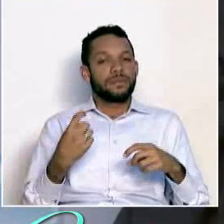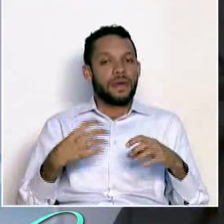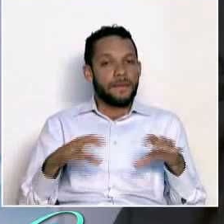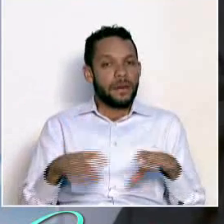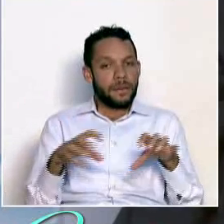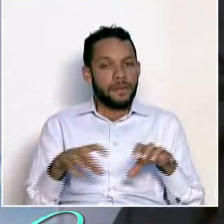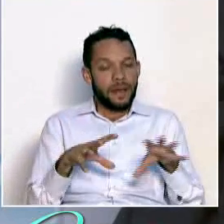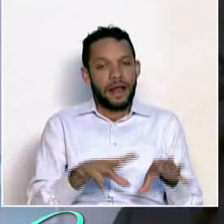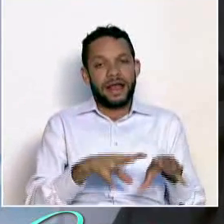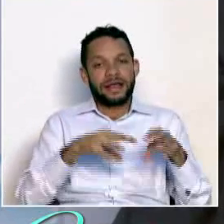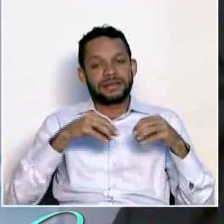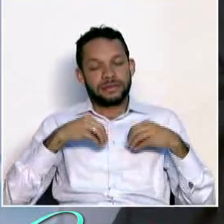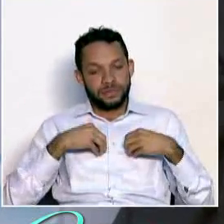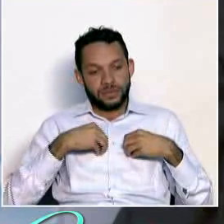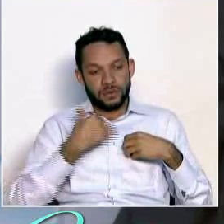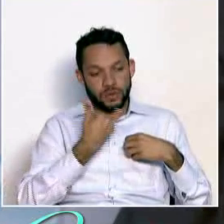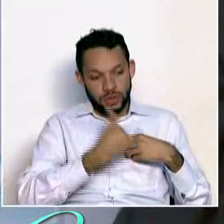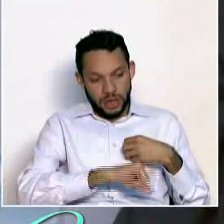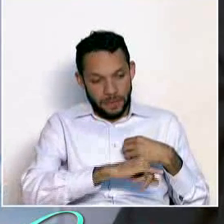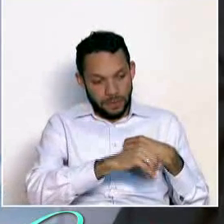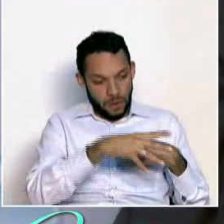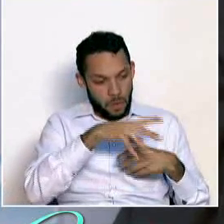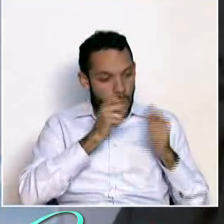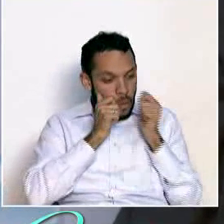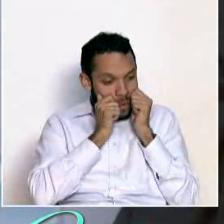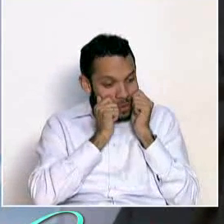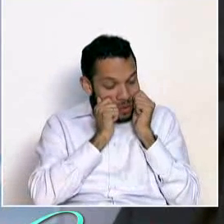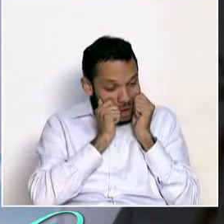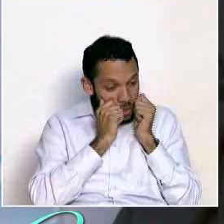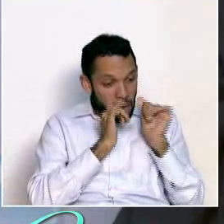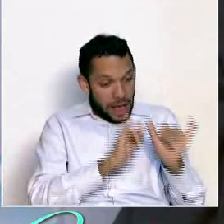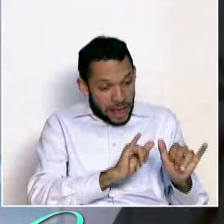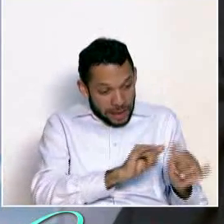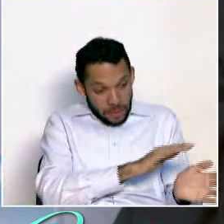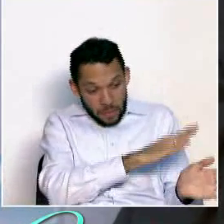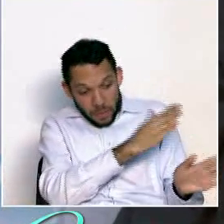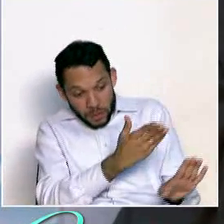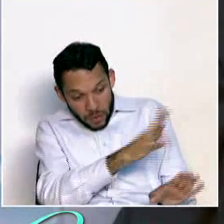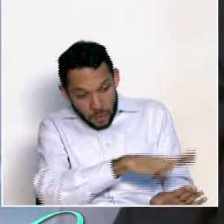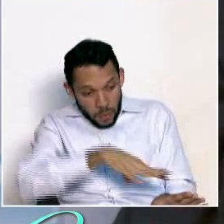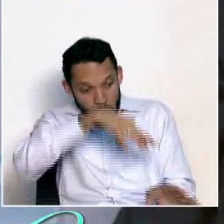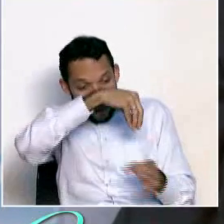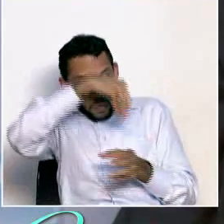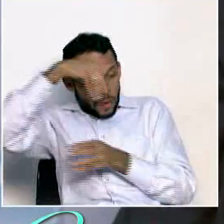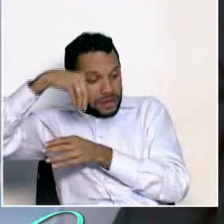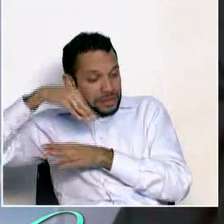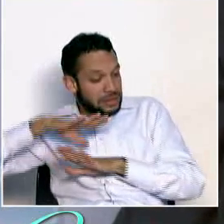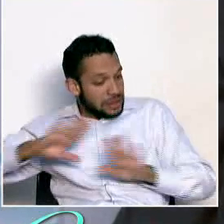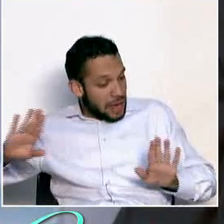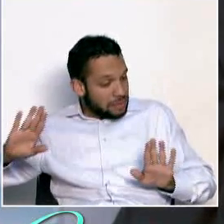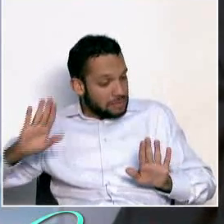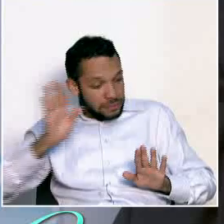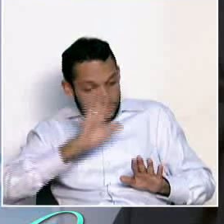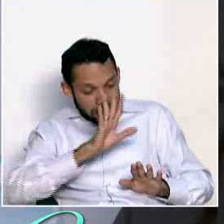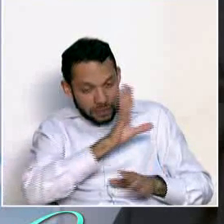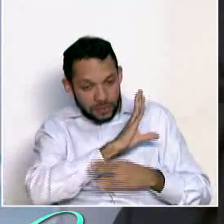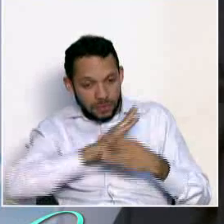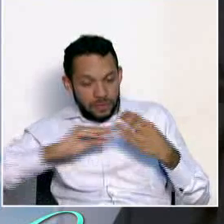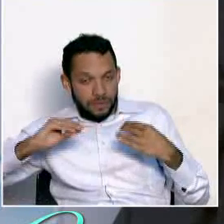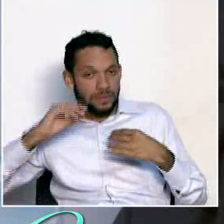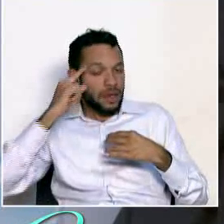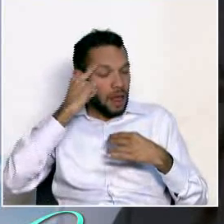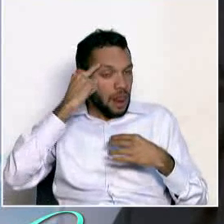en ese cuerpo, tanto las acciones positivas como las negativas, todos los eventos que